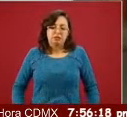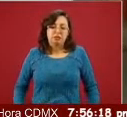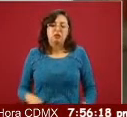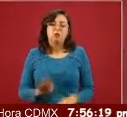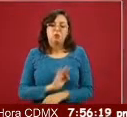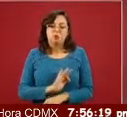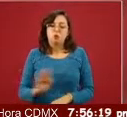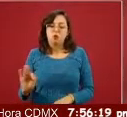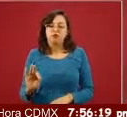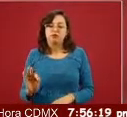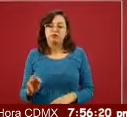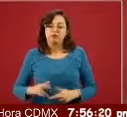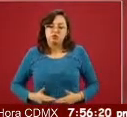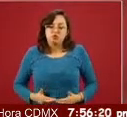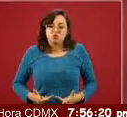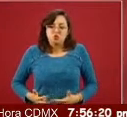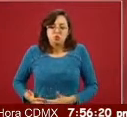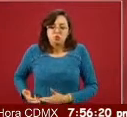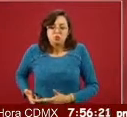gastritis hemorrágica,